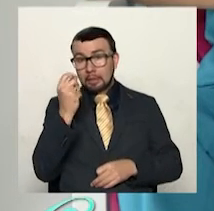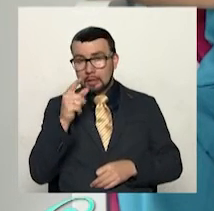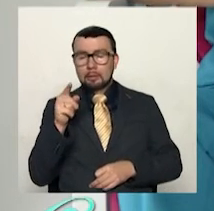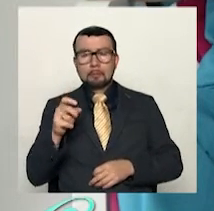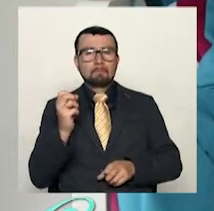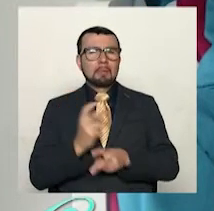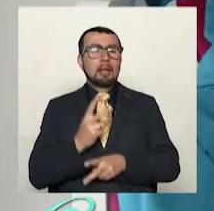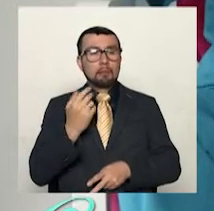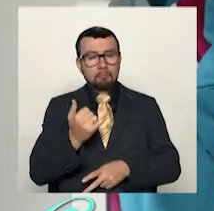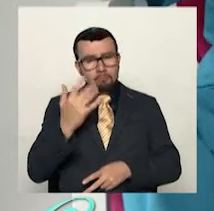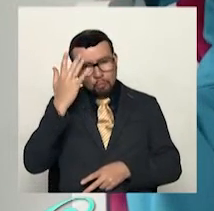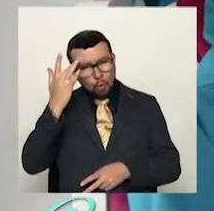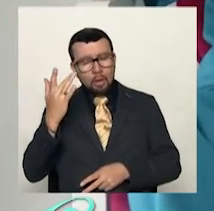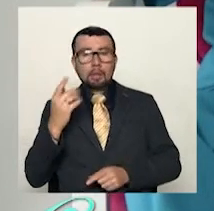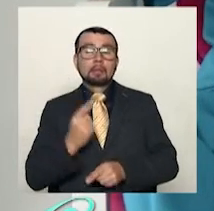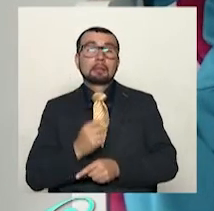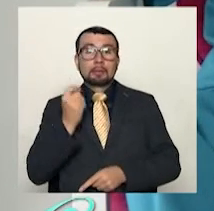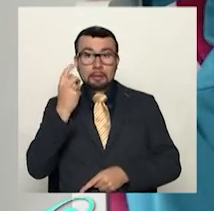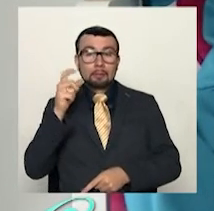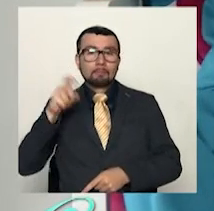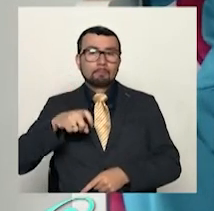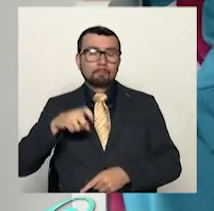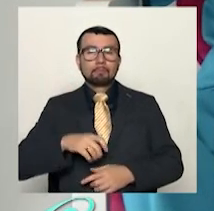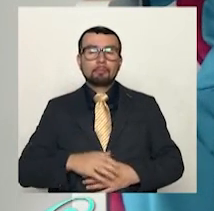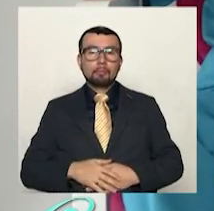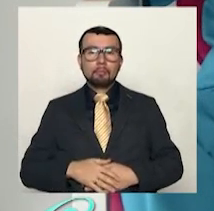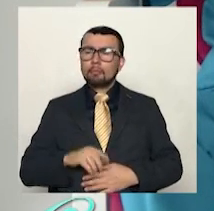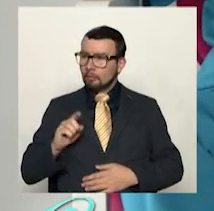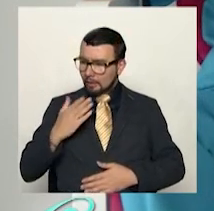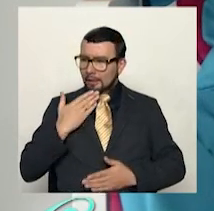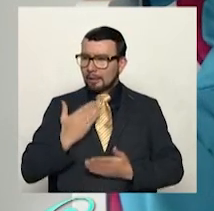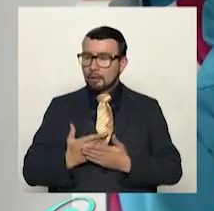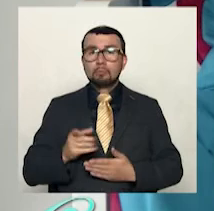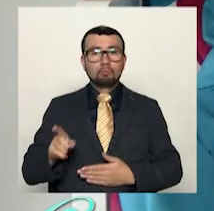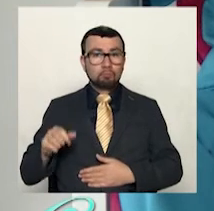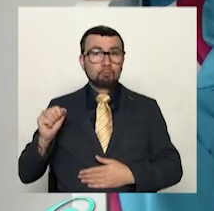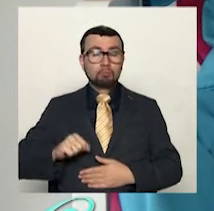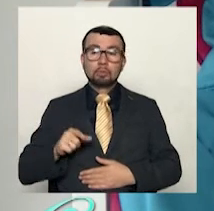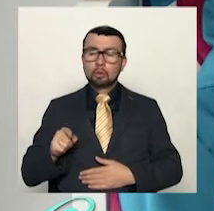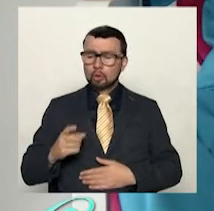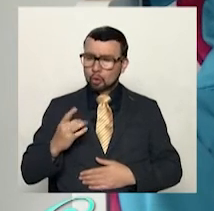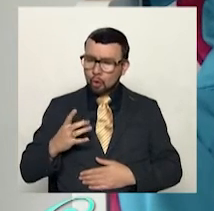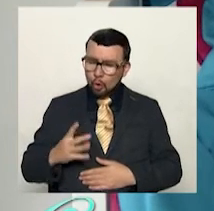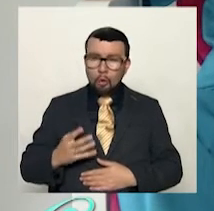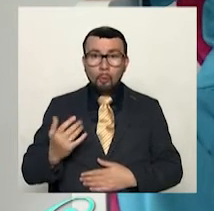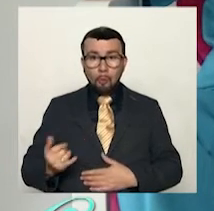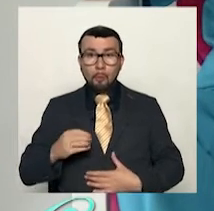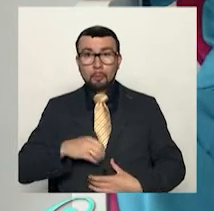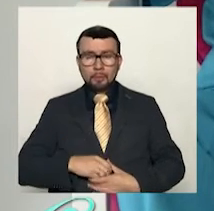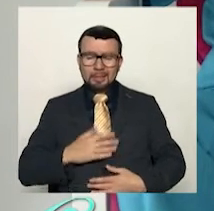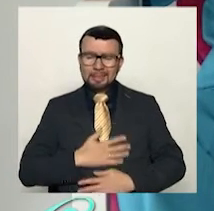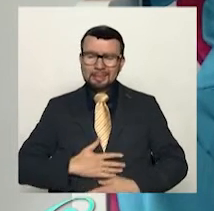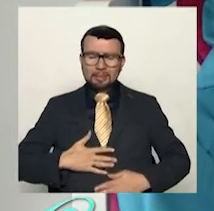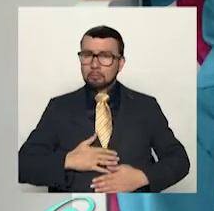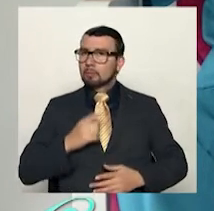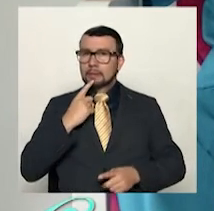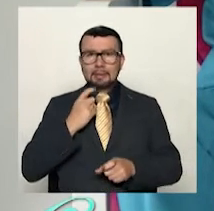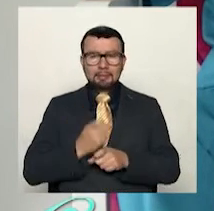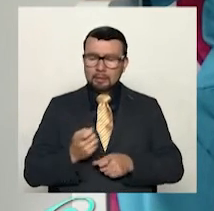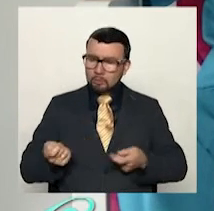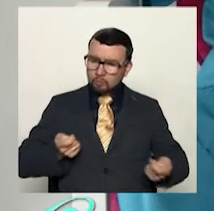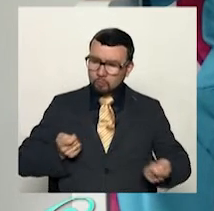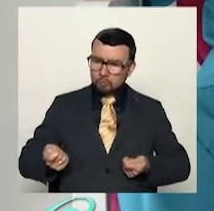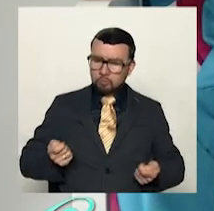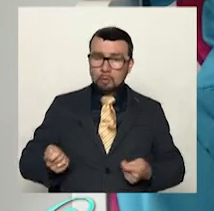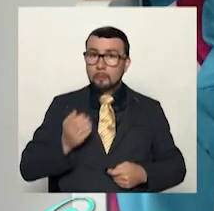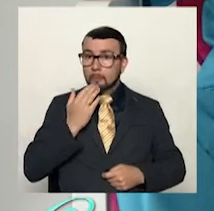Germán Ruiz Bolívar. Gracias, doctor Jorge Enrique. Sí, el dolor abdominal es una cosa difícil de evaluar, y